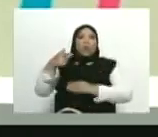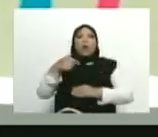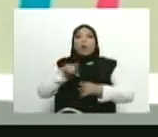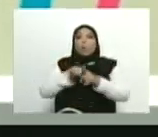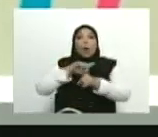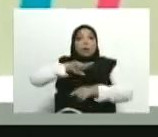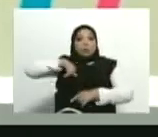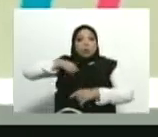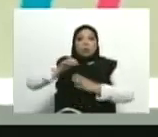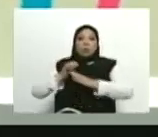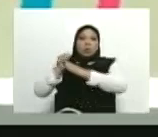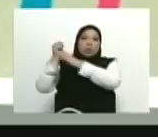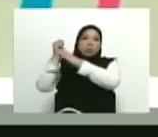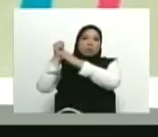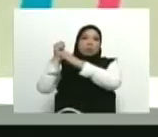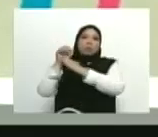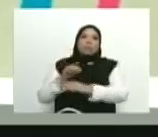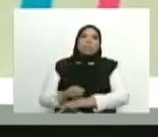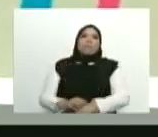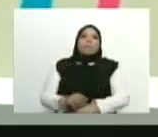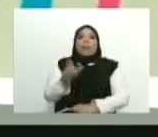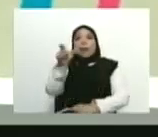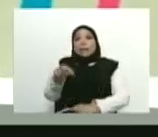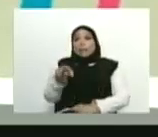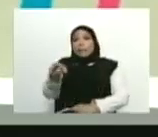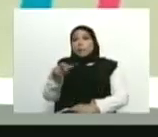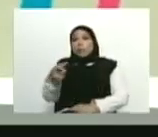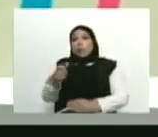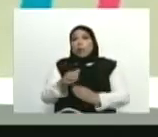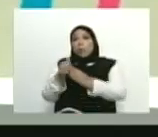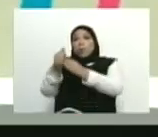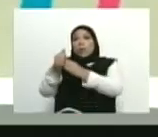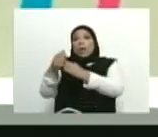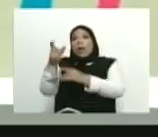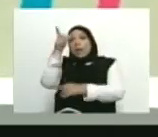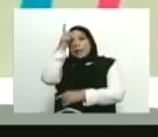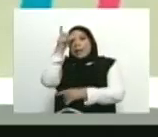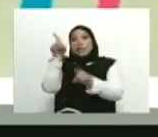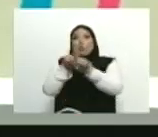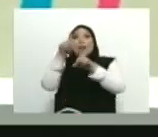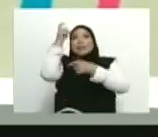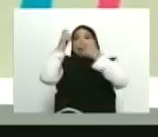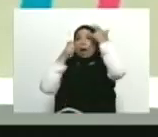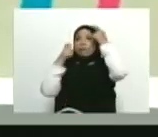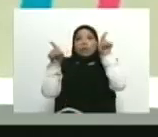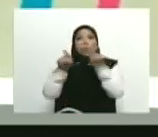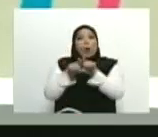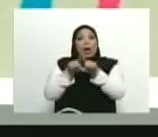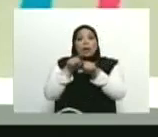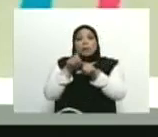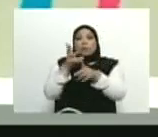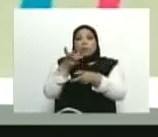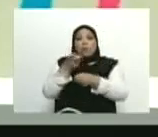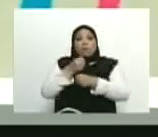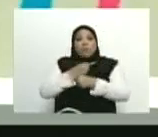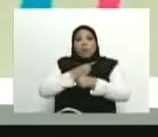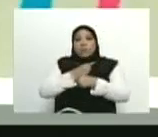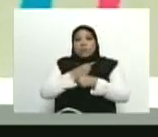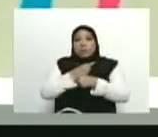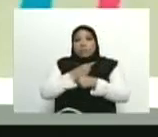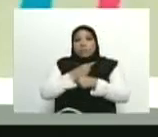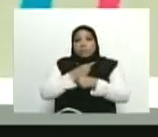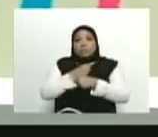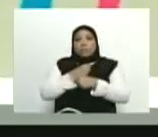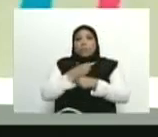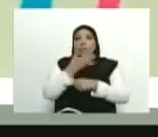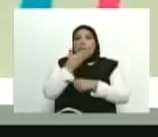Nasser. Así me consta que lo consideraba el comandante Hugo Chávez. Lo tomaba